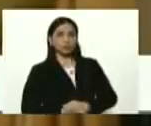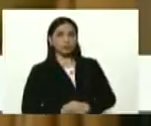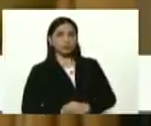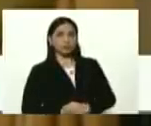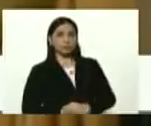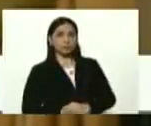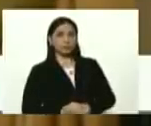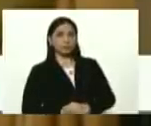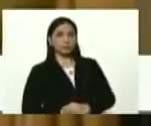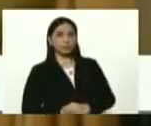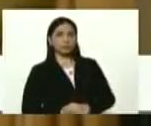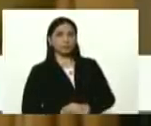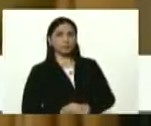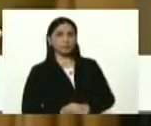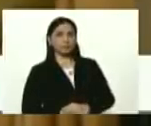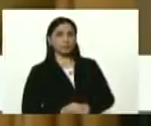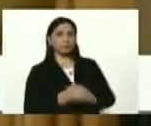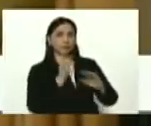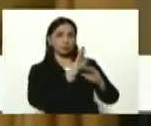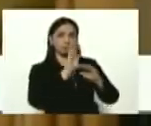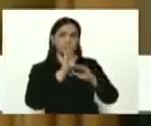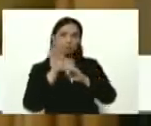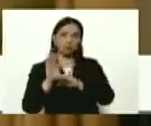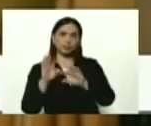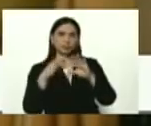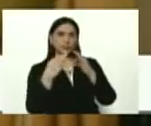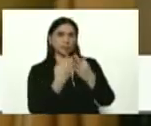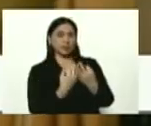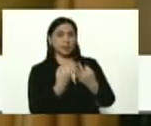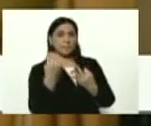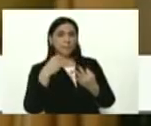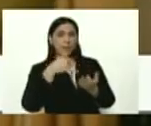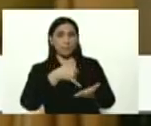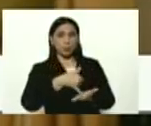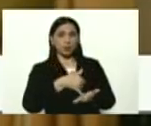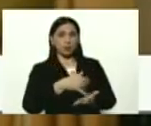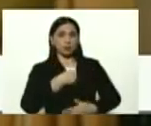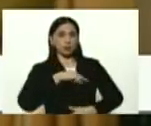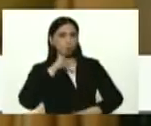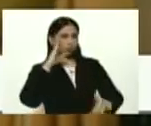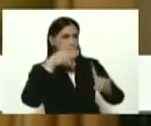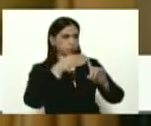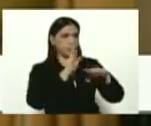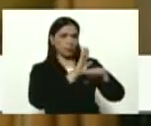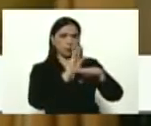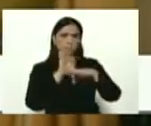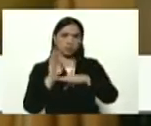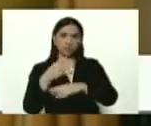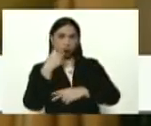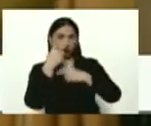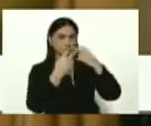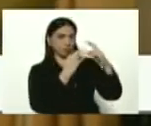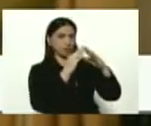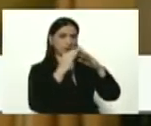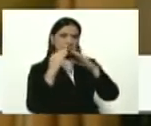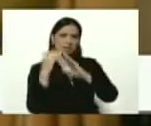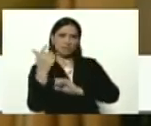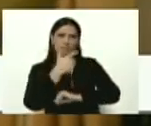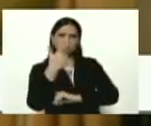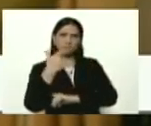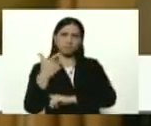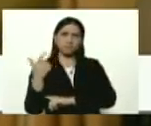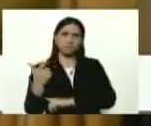la protección a las familias más vulnerables. Nos dedicamos a la protección, a ir casa a casa, a ir